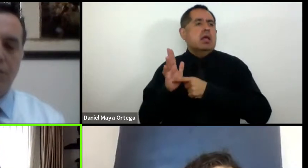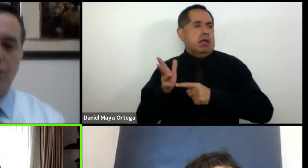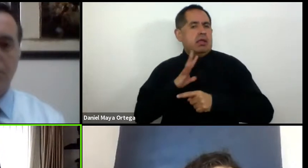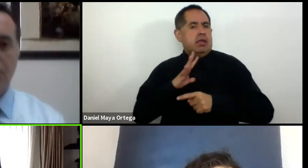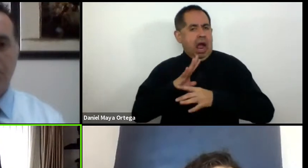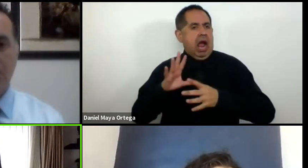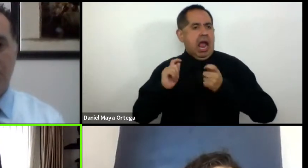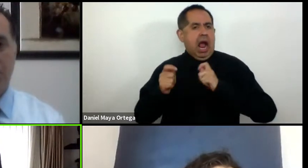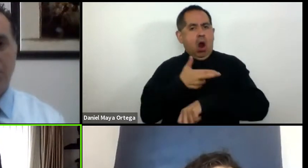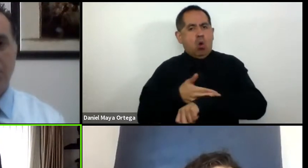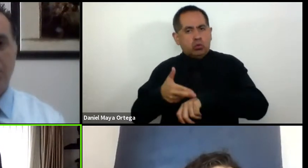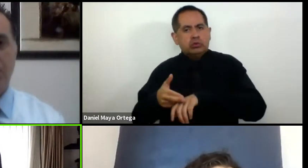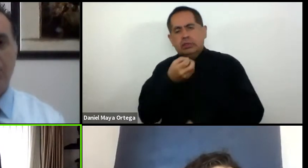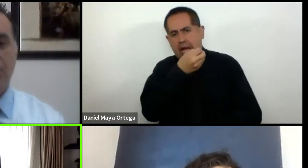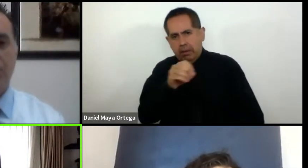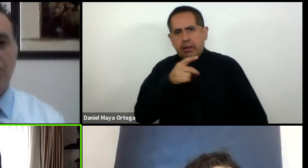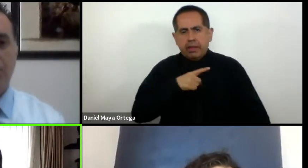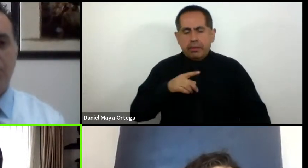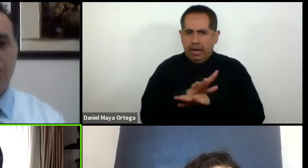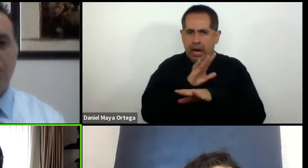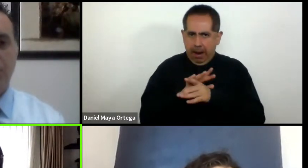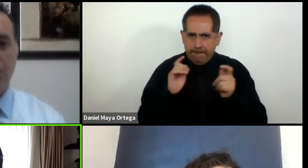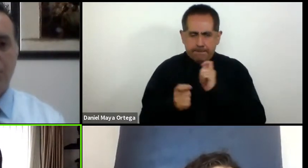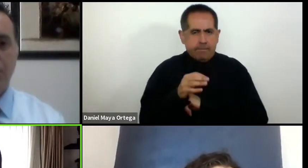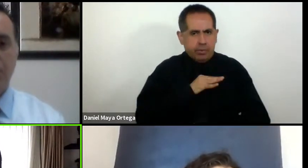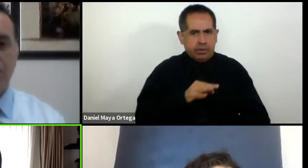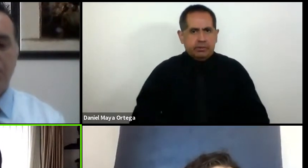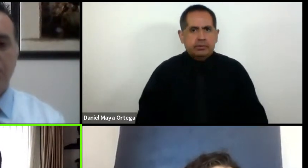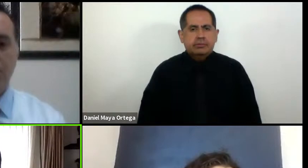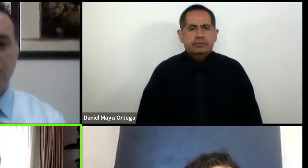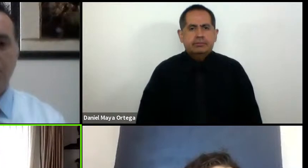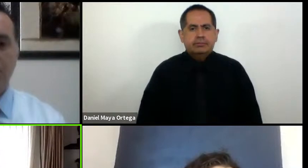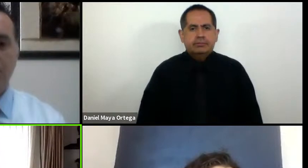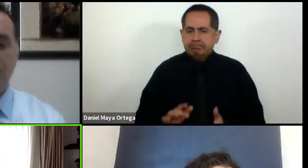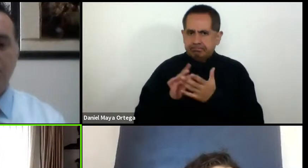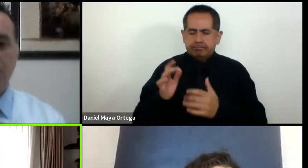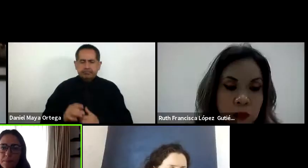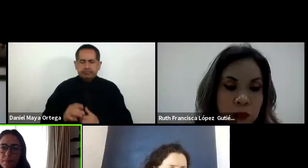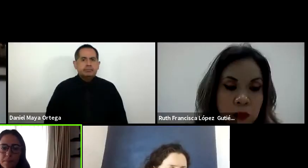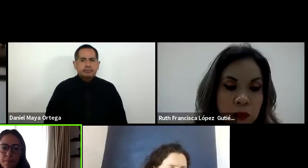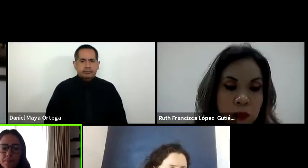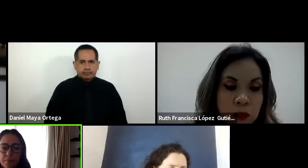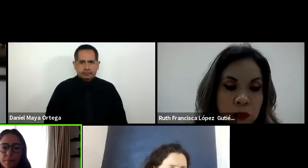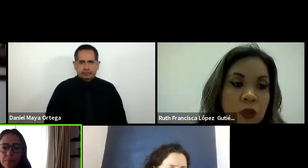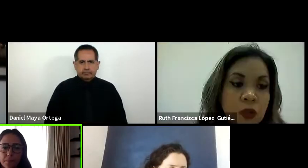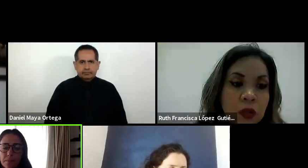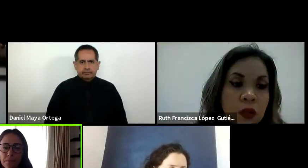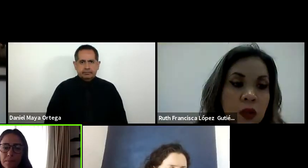la obligatoriedad de los ajustes. Gracias.